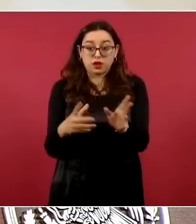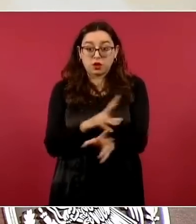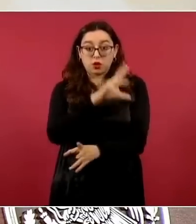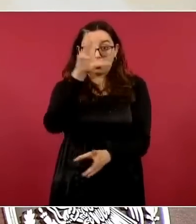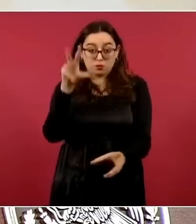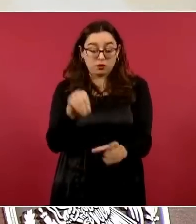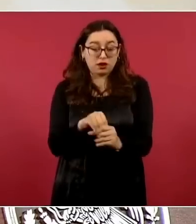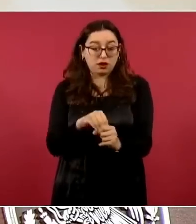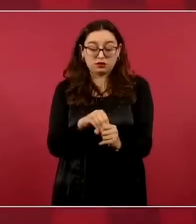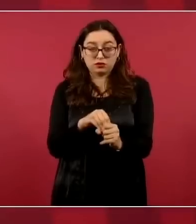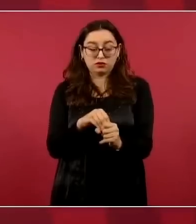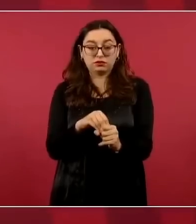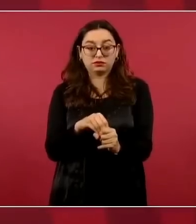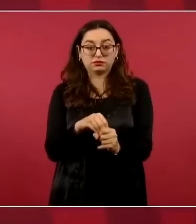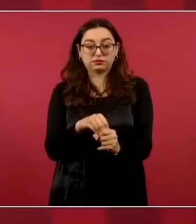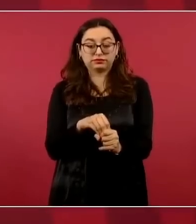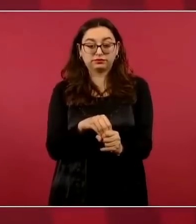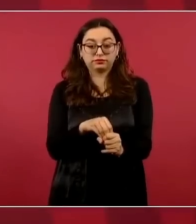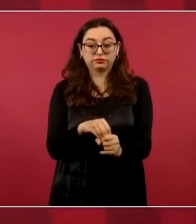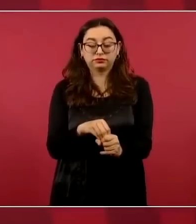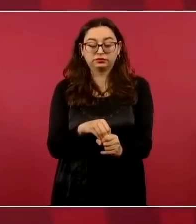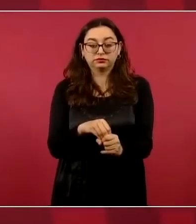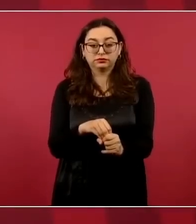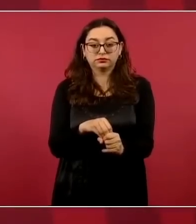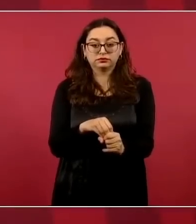¿Se acuerdan que